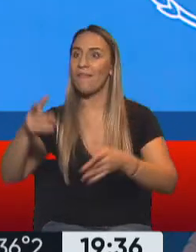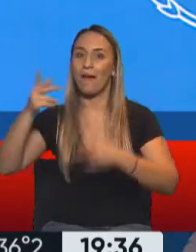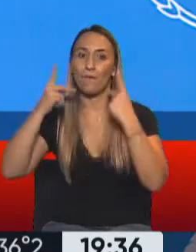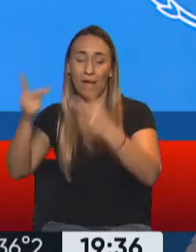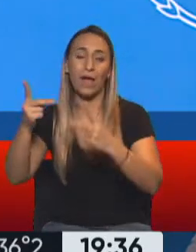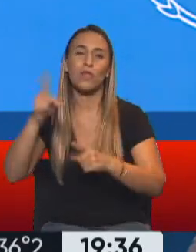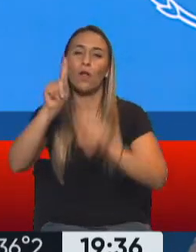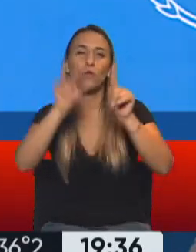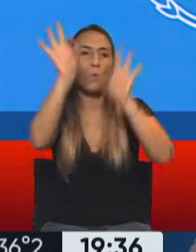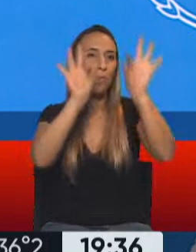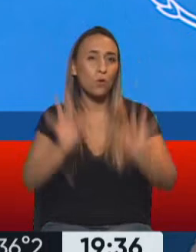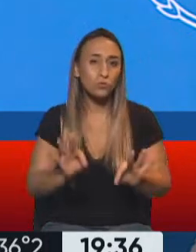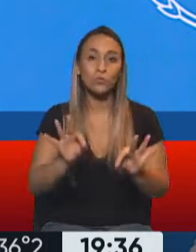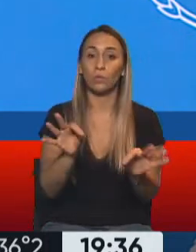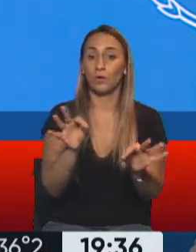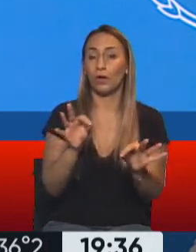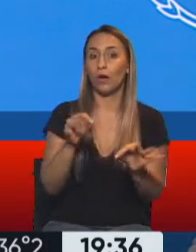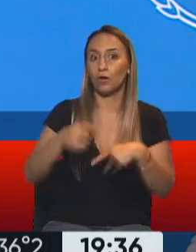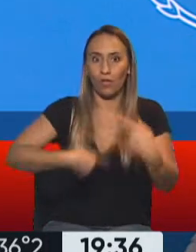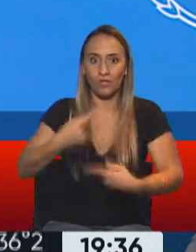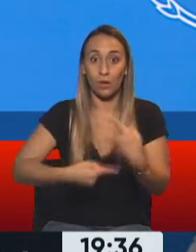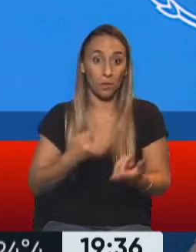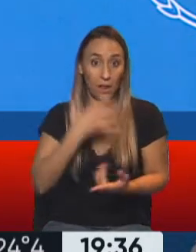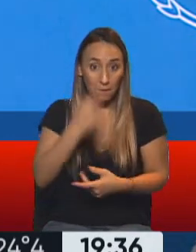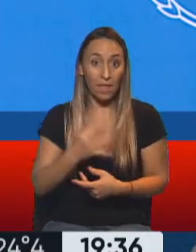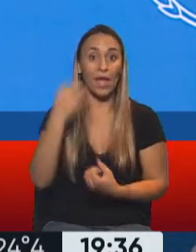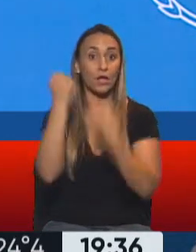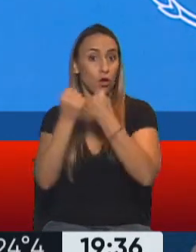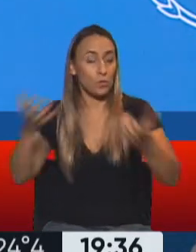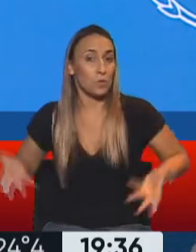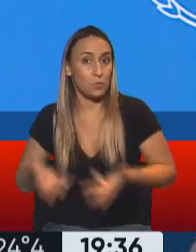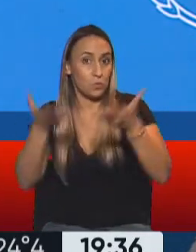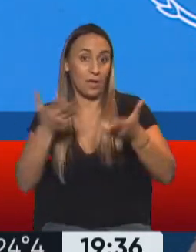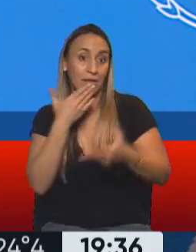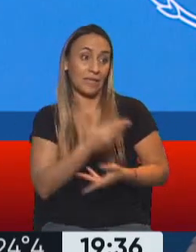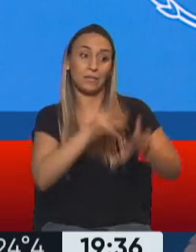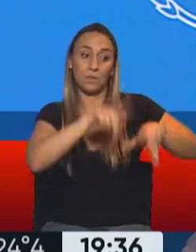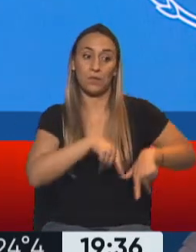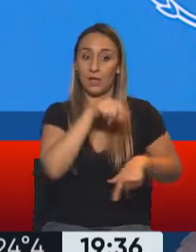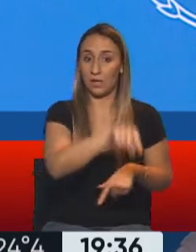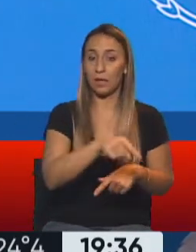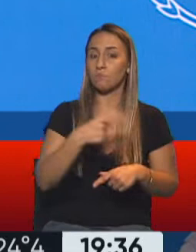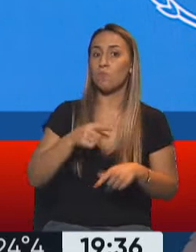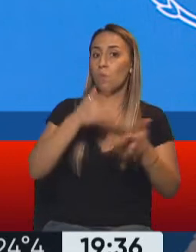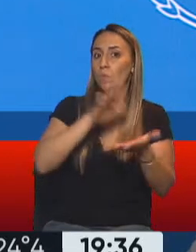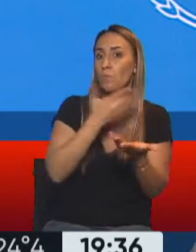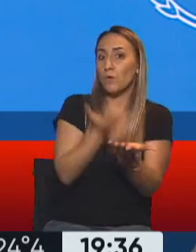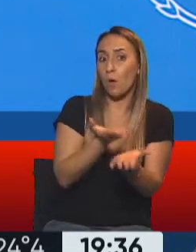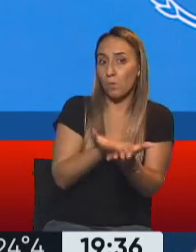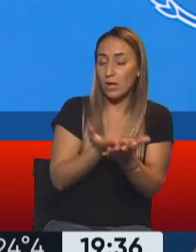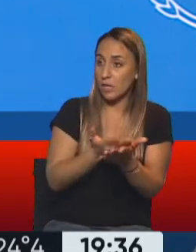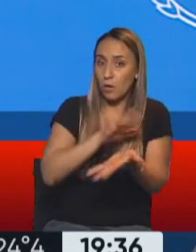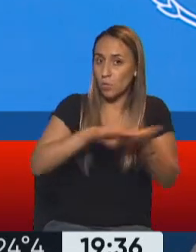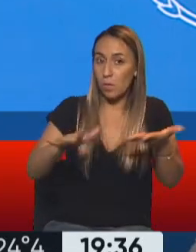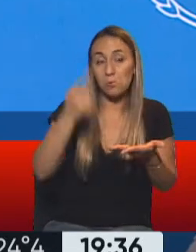emergentes, pero sin duda que conserve el impacto que ha tenido en la economía nacional, un programa que ha sido innovador, que ha sido exitoso, que ha sido creativo y que es reconocido